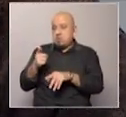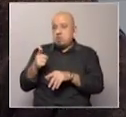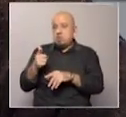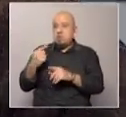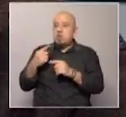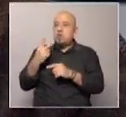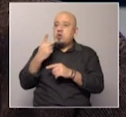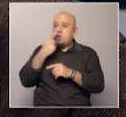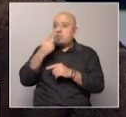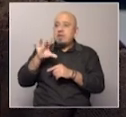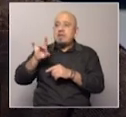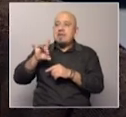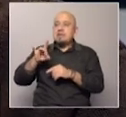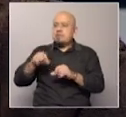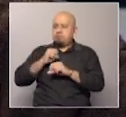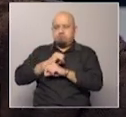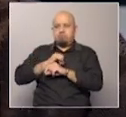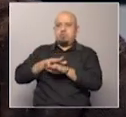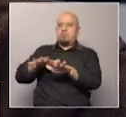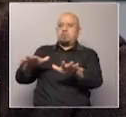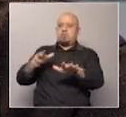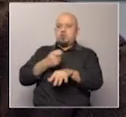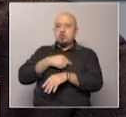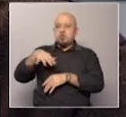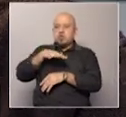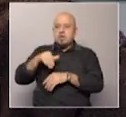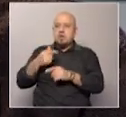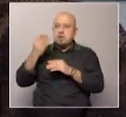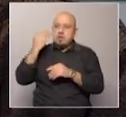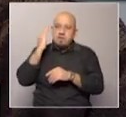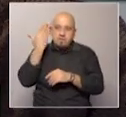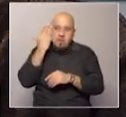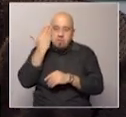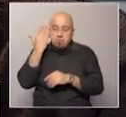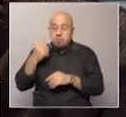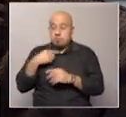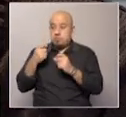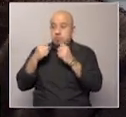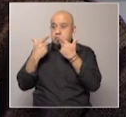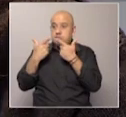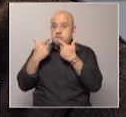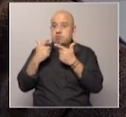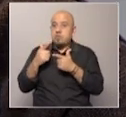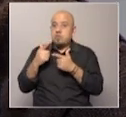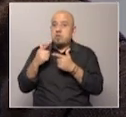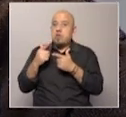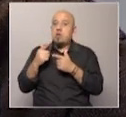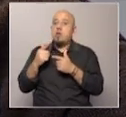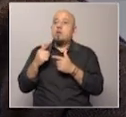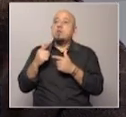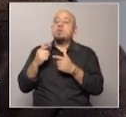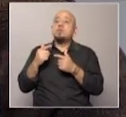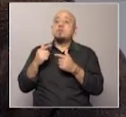2015 la cuestión de las redes explotó sobre todo en aquel momento era facebook y nos sorprendió nos cuando pasó el agua por arriba de alguna forma